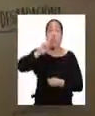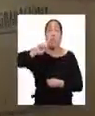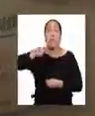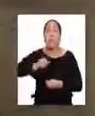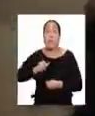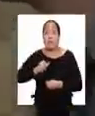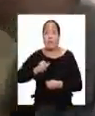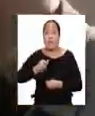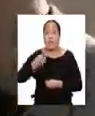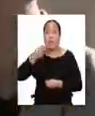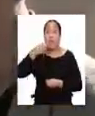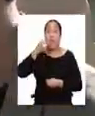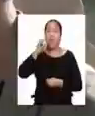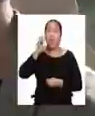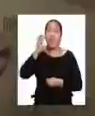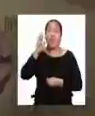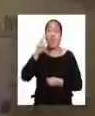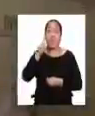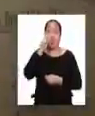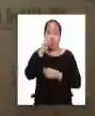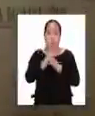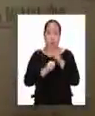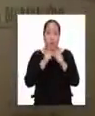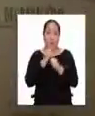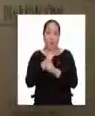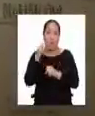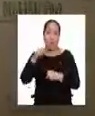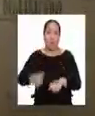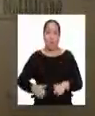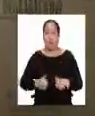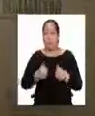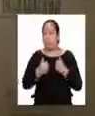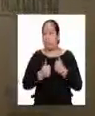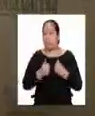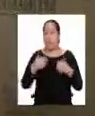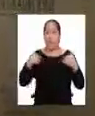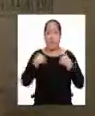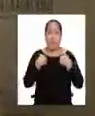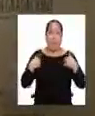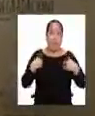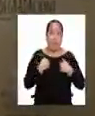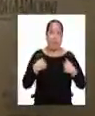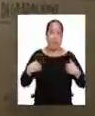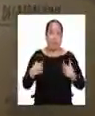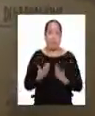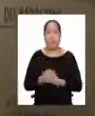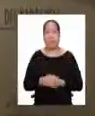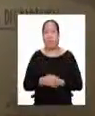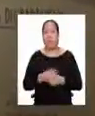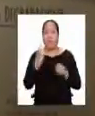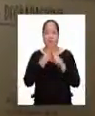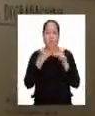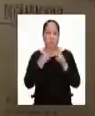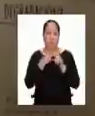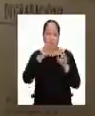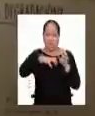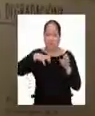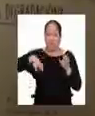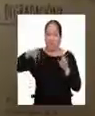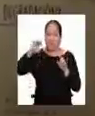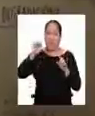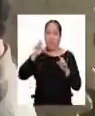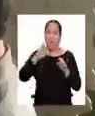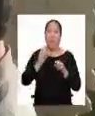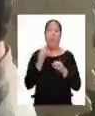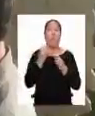de bosques amazónicos al año. Ahí viven poblaciones de animales, diversas especies y muchas que están en peligro